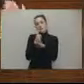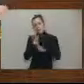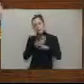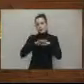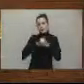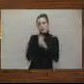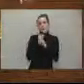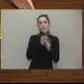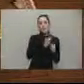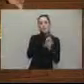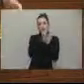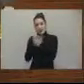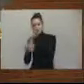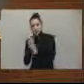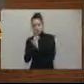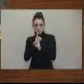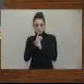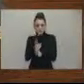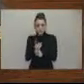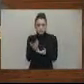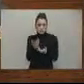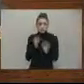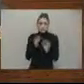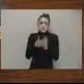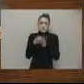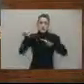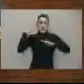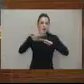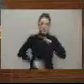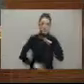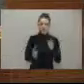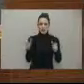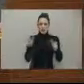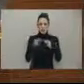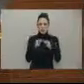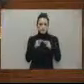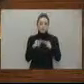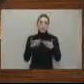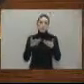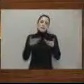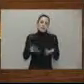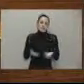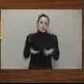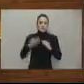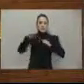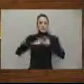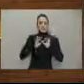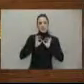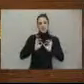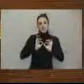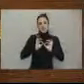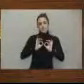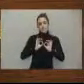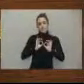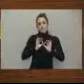transbordos en distintos servicios, que son la limitación que ahora mismo establece ese bono, y ese tipo de limitaciones, como les decía, lo